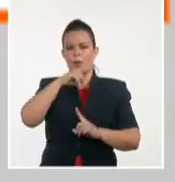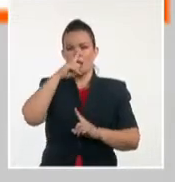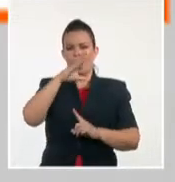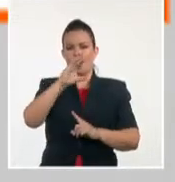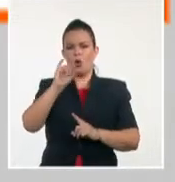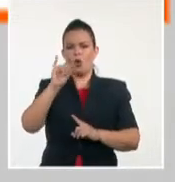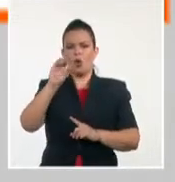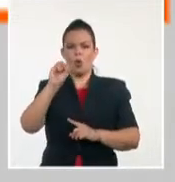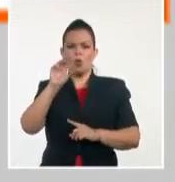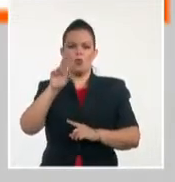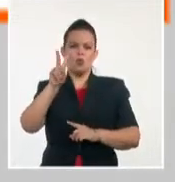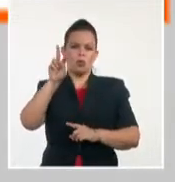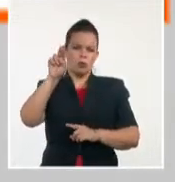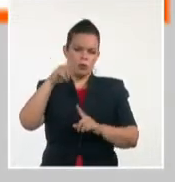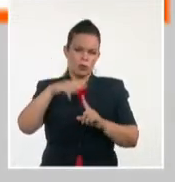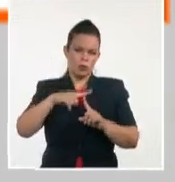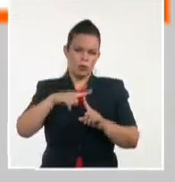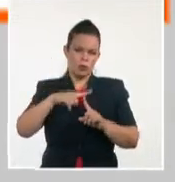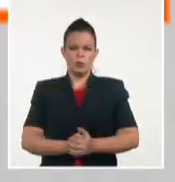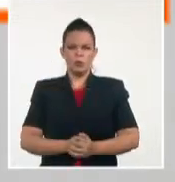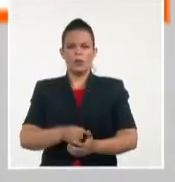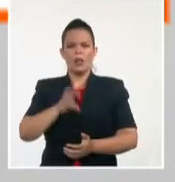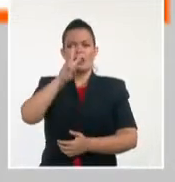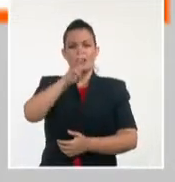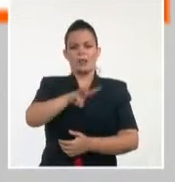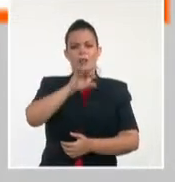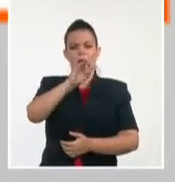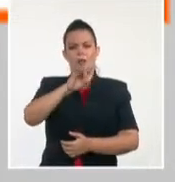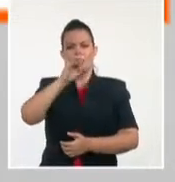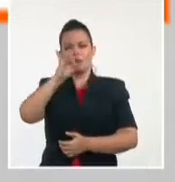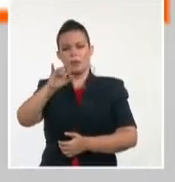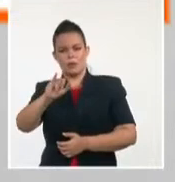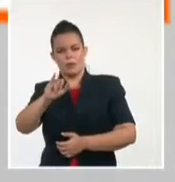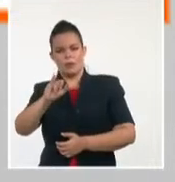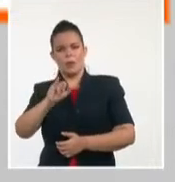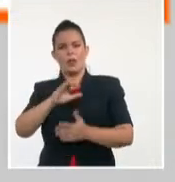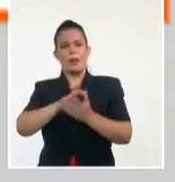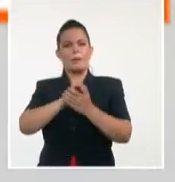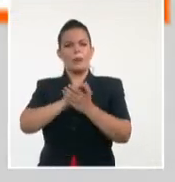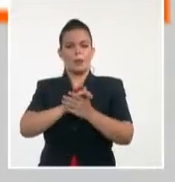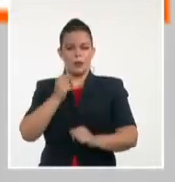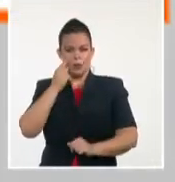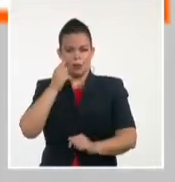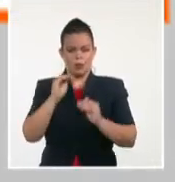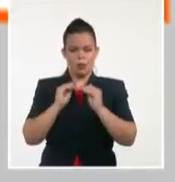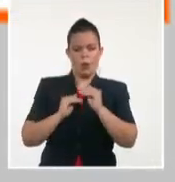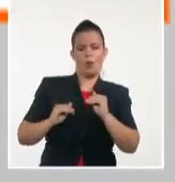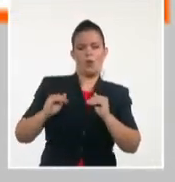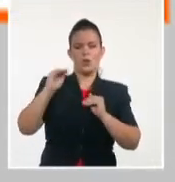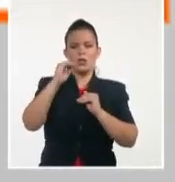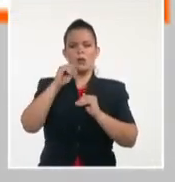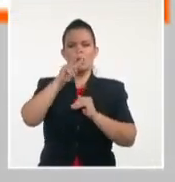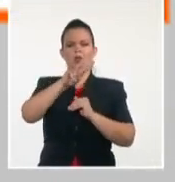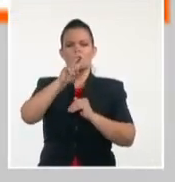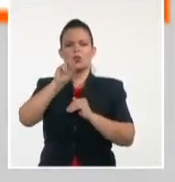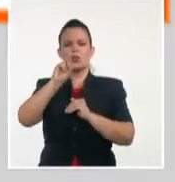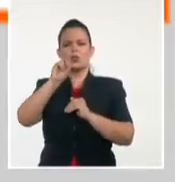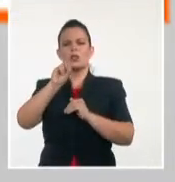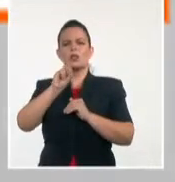376.6 milímetros. Y todas las horas que están aquí están por encima de